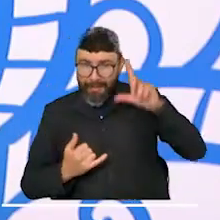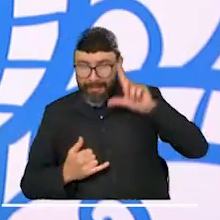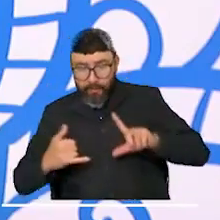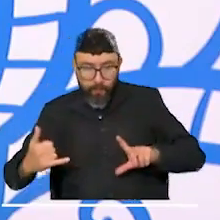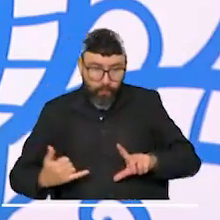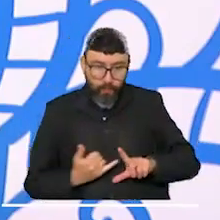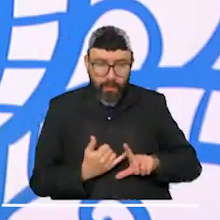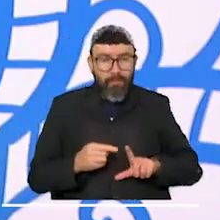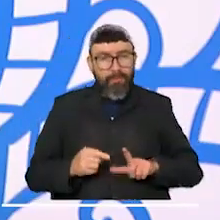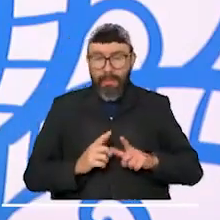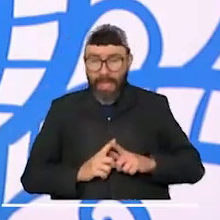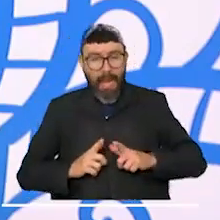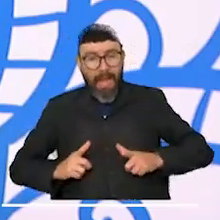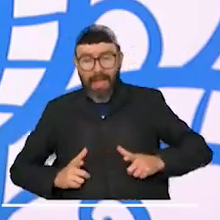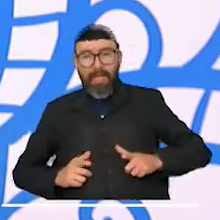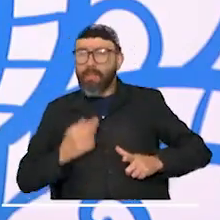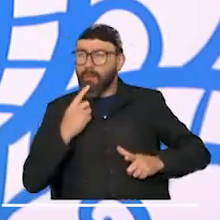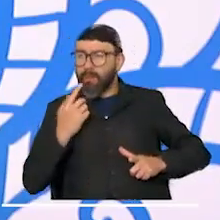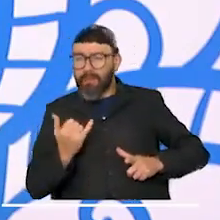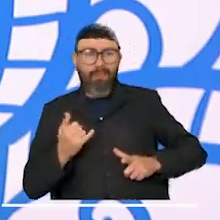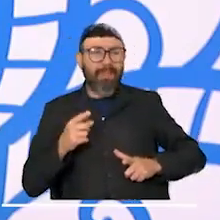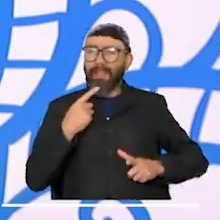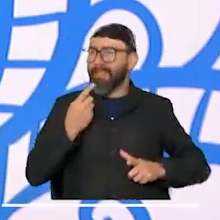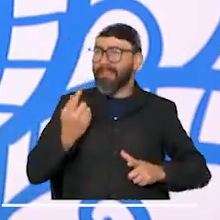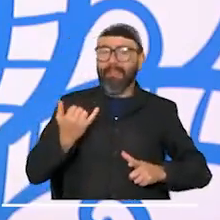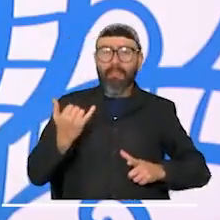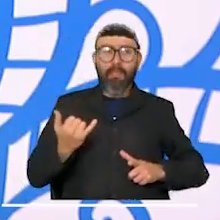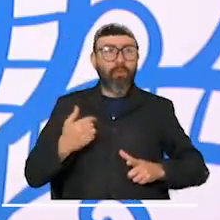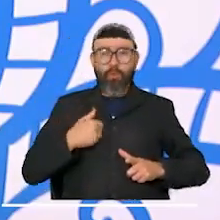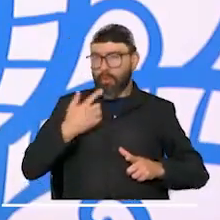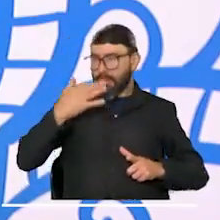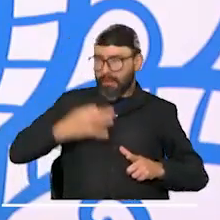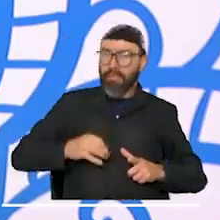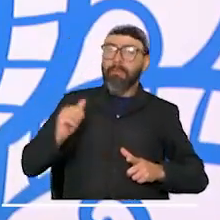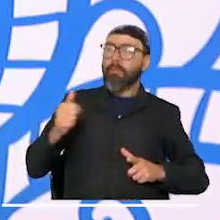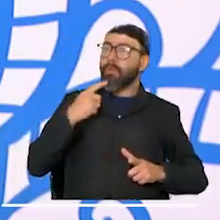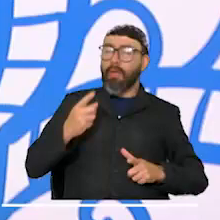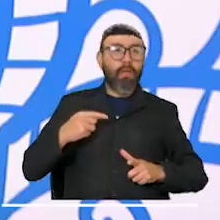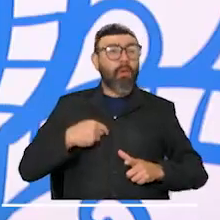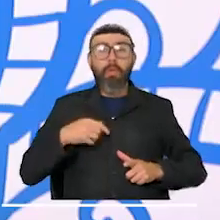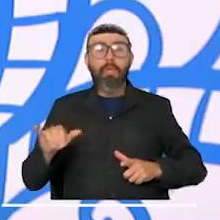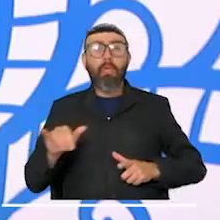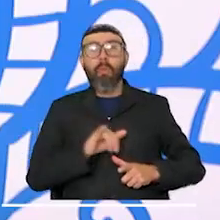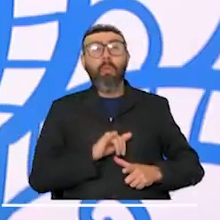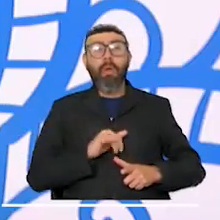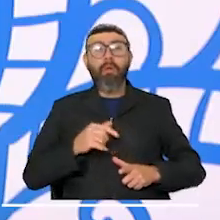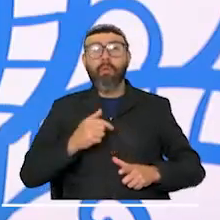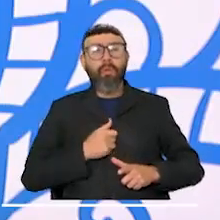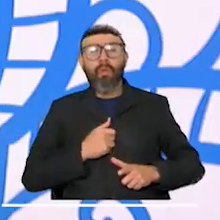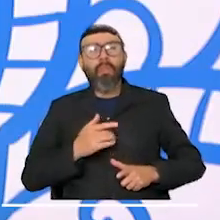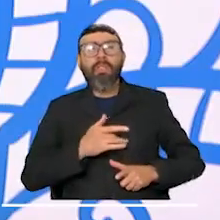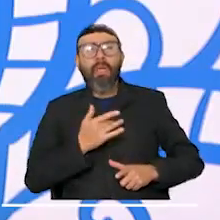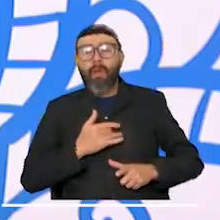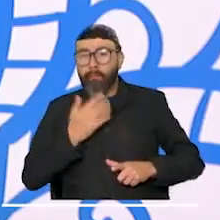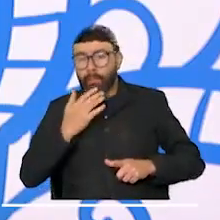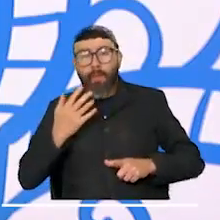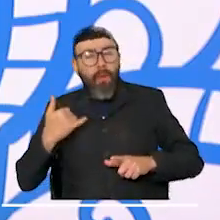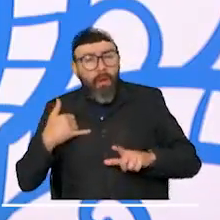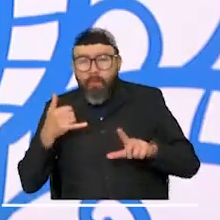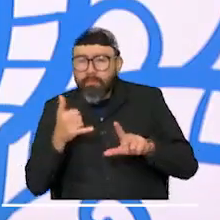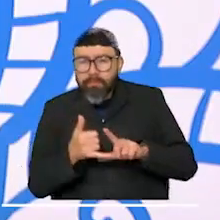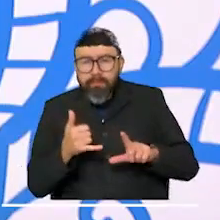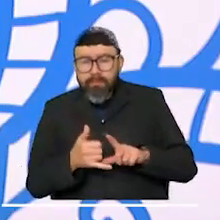que las pacientes llegan quejándose que tienen lo voy a decir de esta manera como ellas dicen es que es como si yo me tirara pedos durante la relación sexual